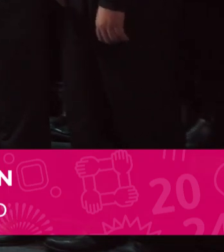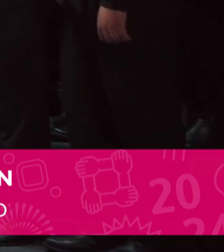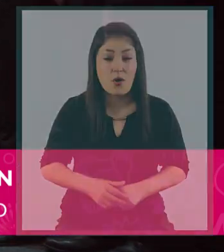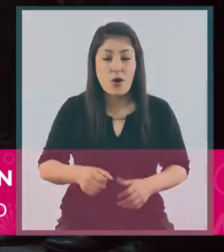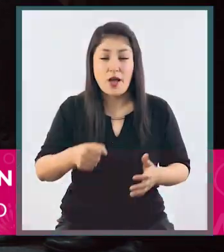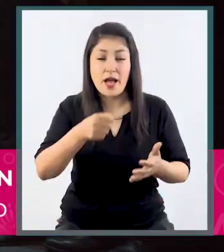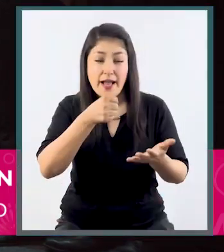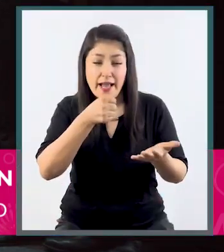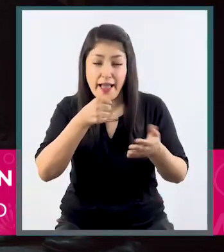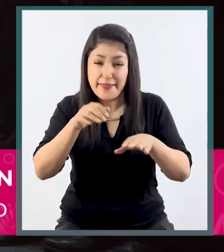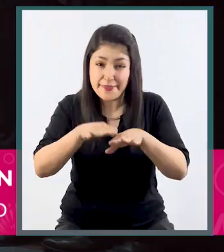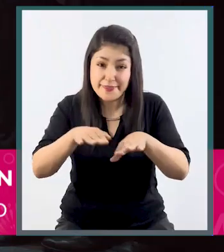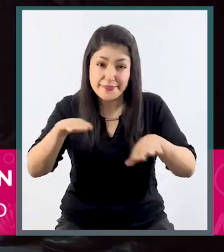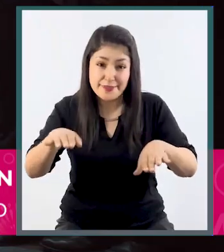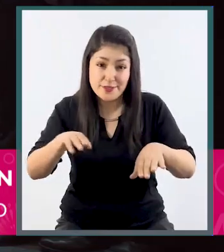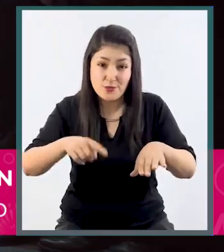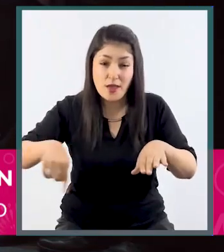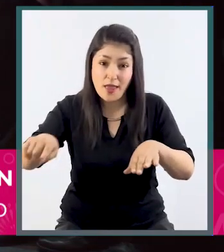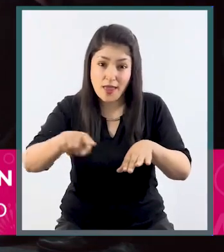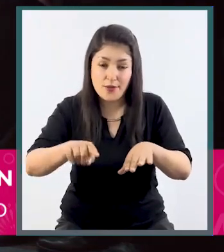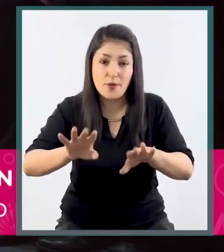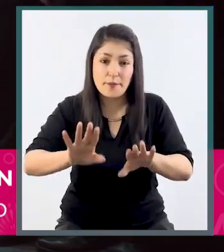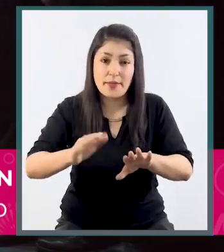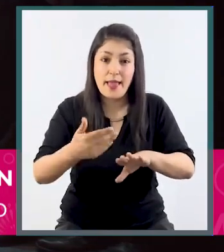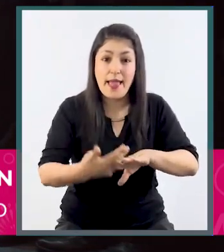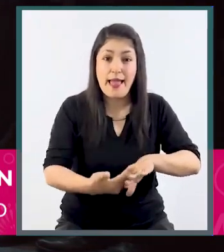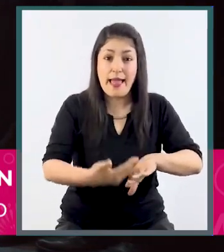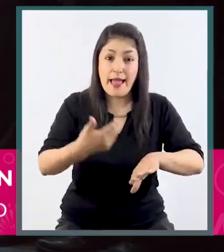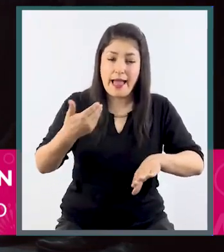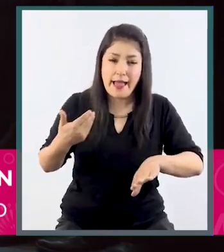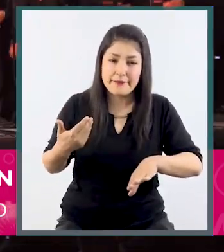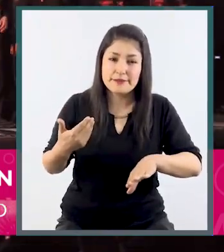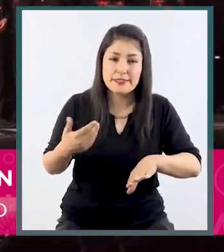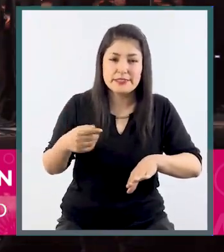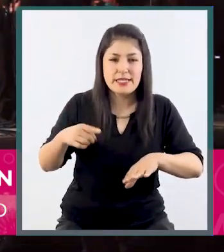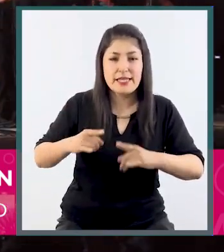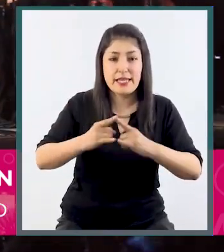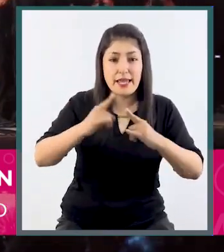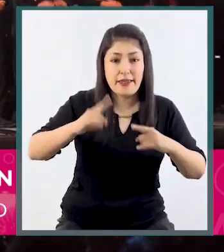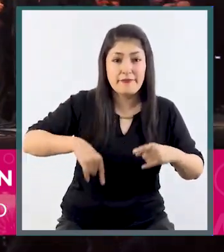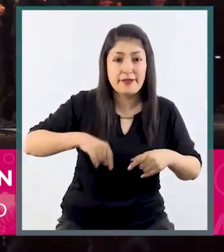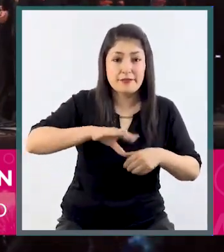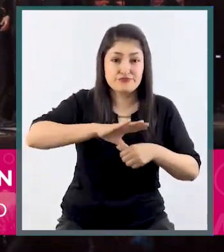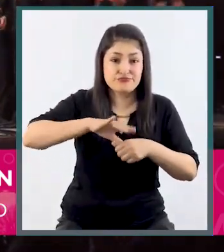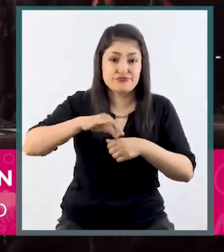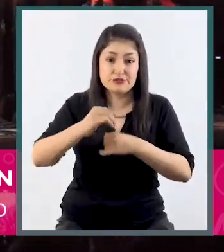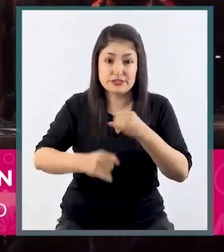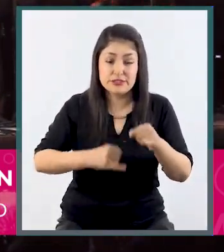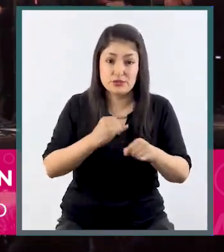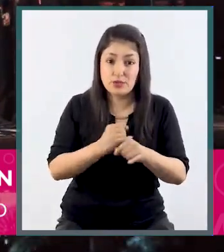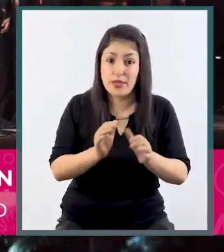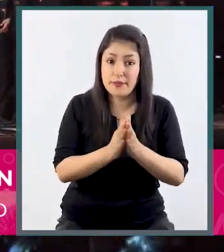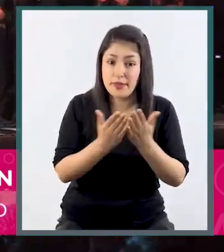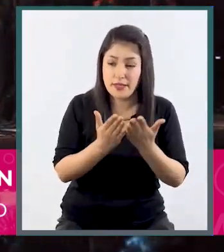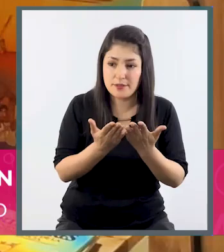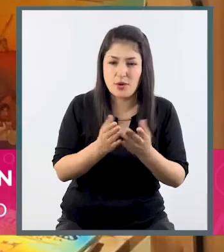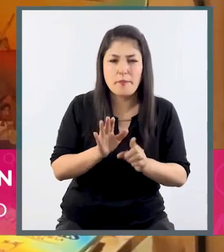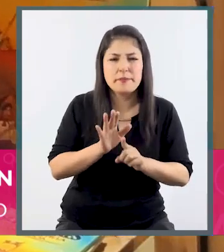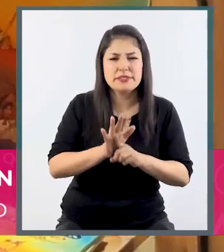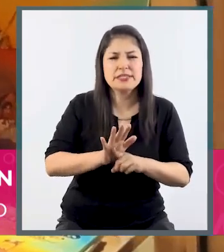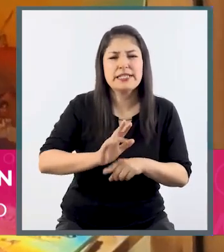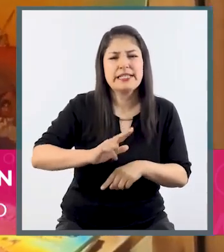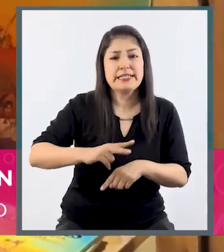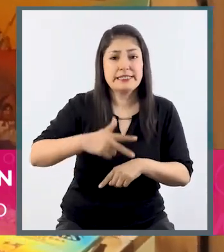Pero horas antes a este concierto estelar con los niños del Coro Nacional, en la Feria Internacional del Libro también se presentó